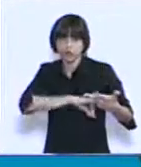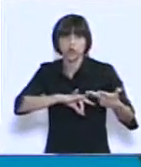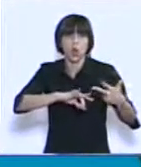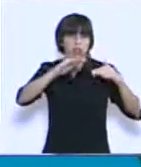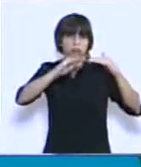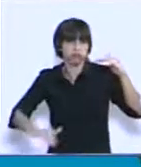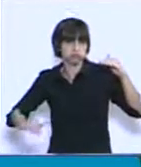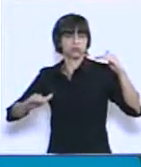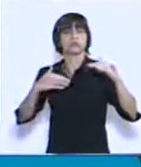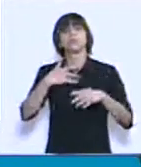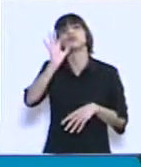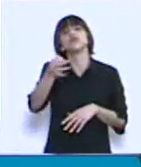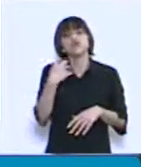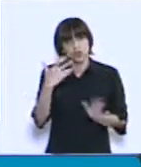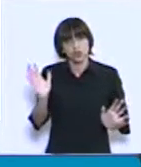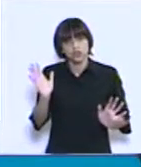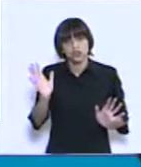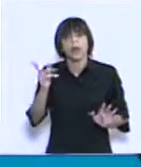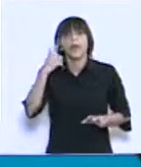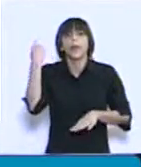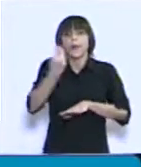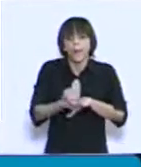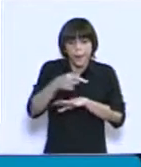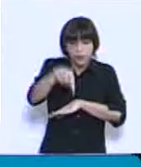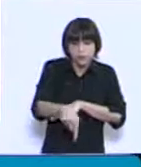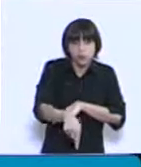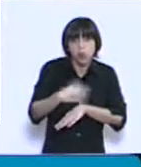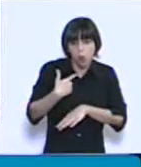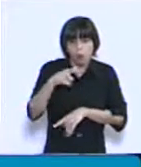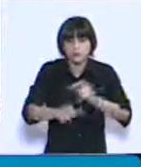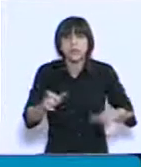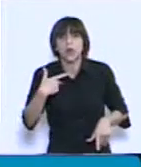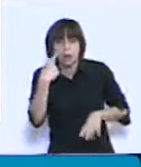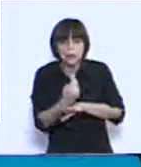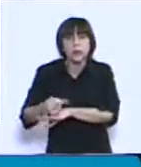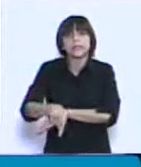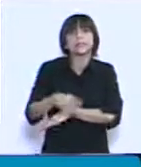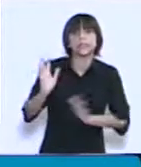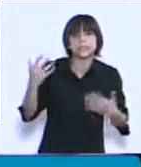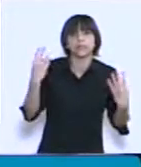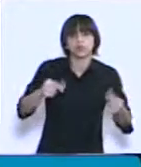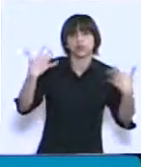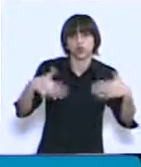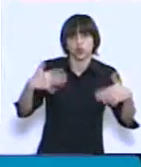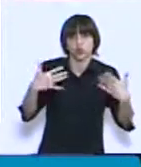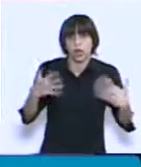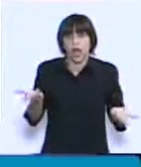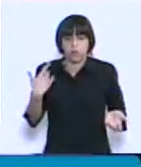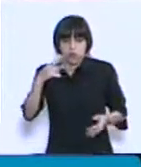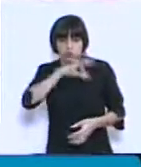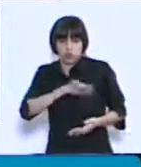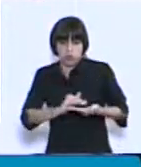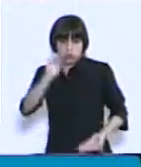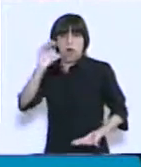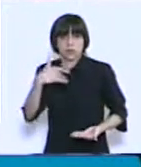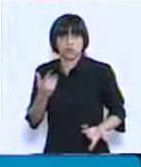Es cierto que la vida en el sur es más cara, pero cuando uno mide los ingresos, lo que está midiendo es poder adquisitivo. Entonces, si yo puedo tener